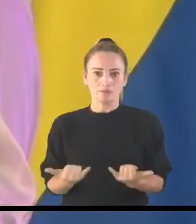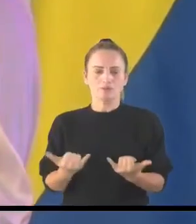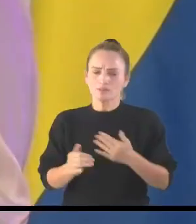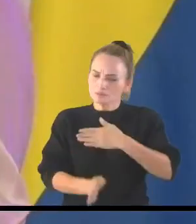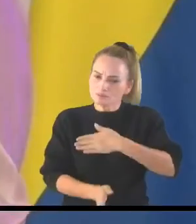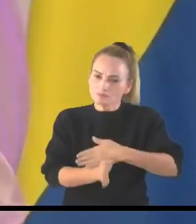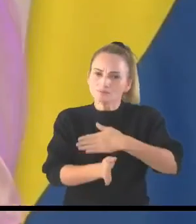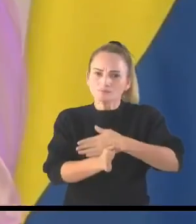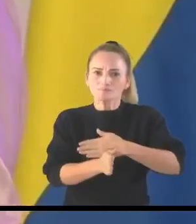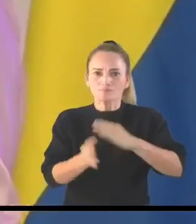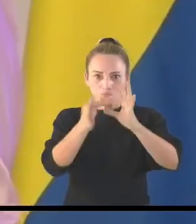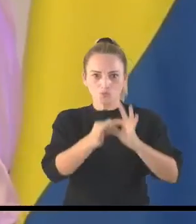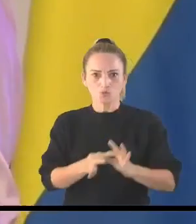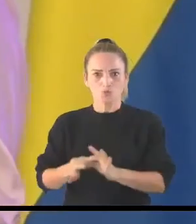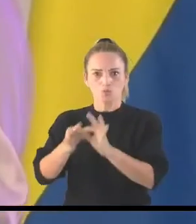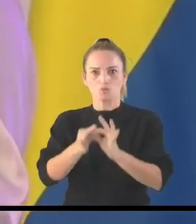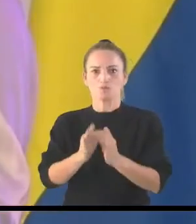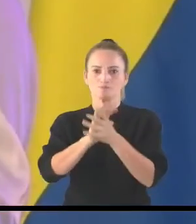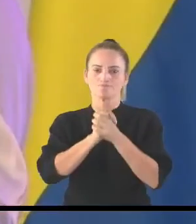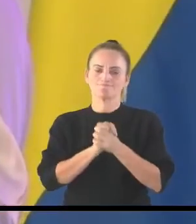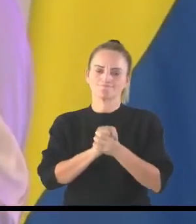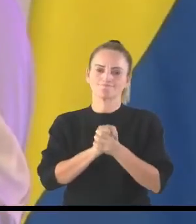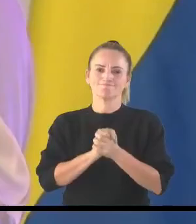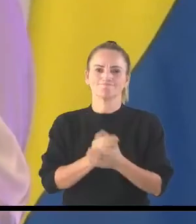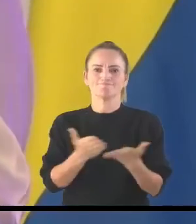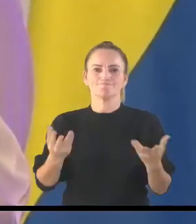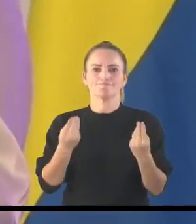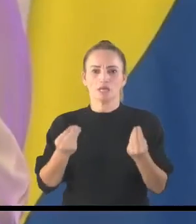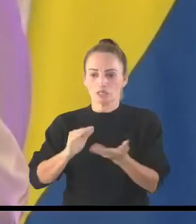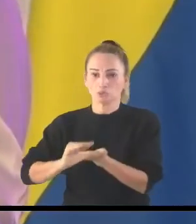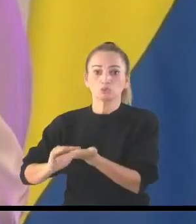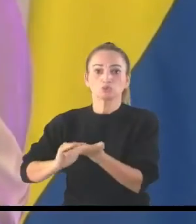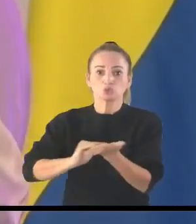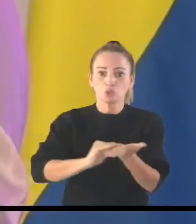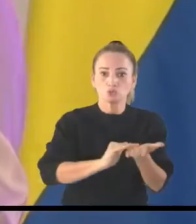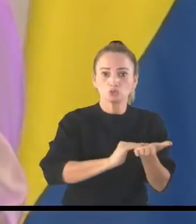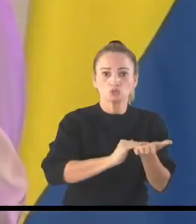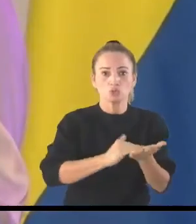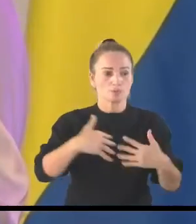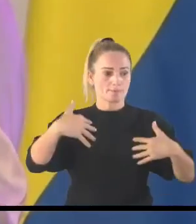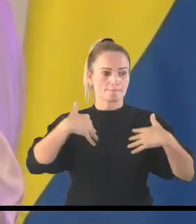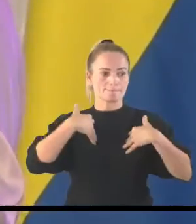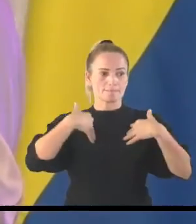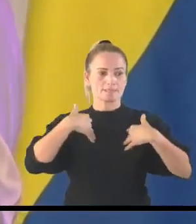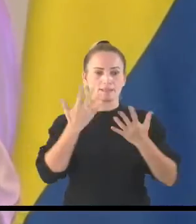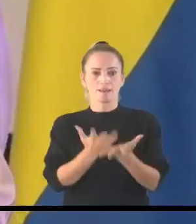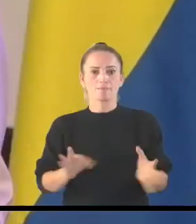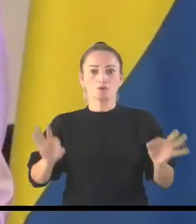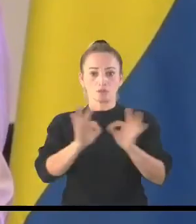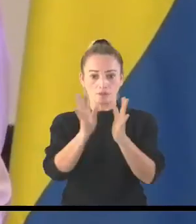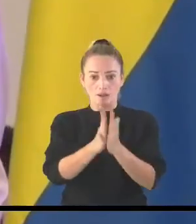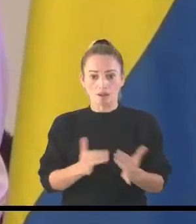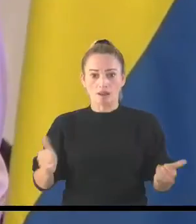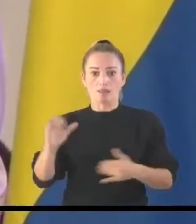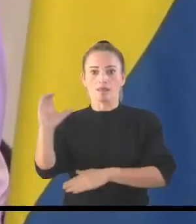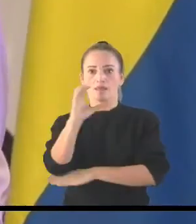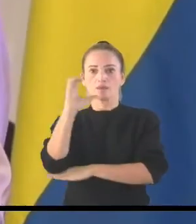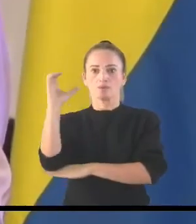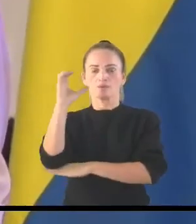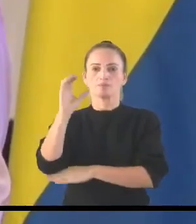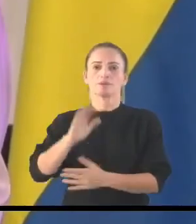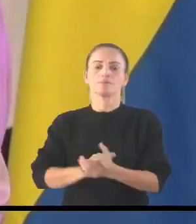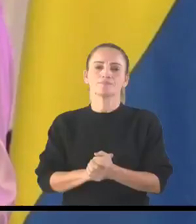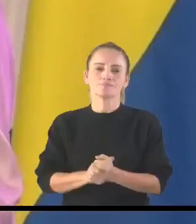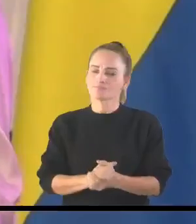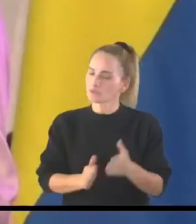a seguirnos cogiendo de las manos para que la reparación a las víctimas sea una realidad en este país,